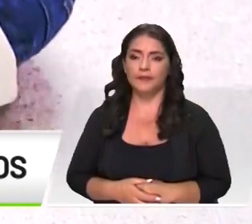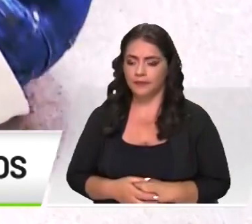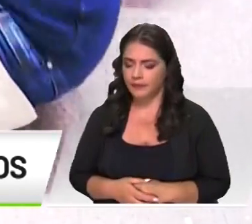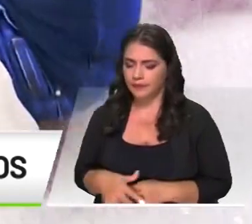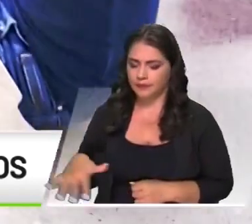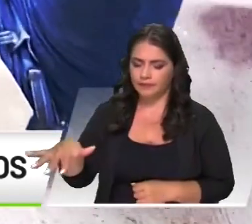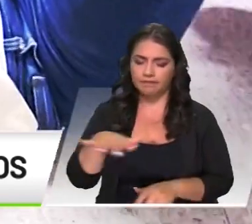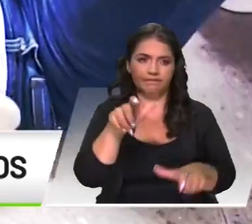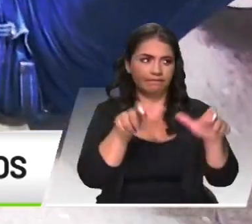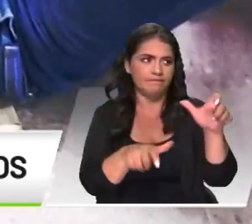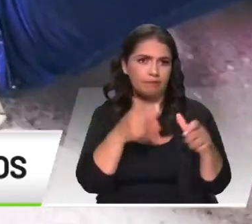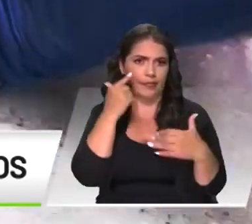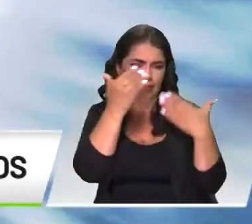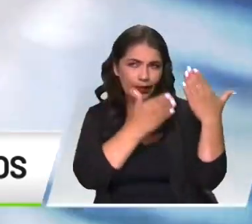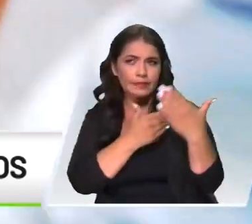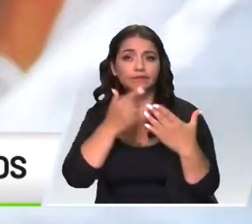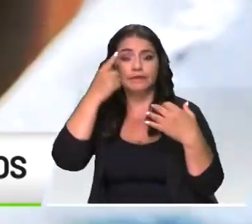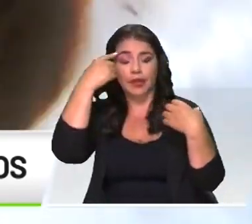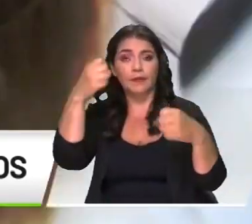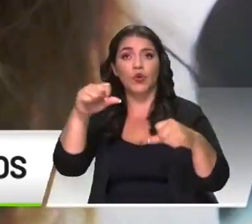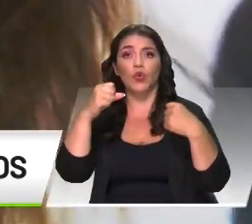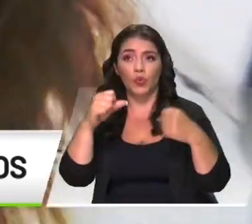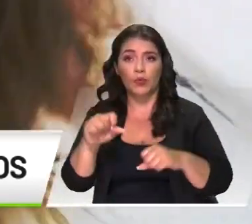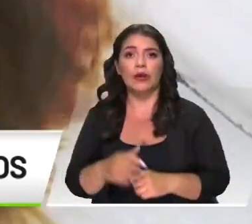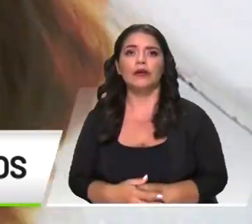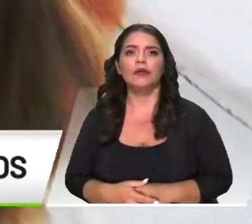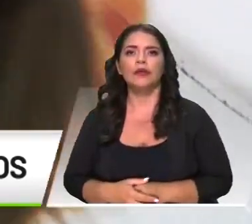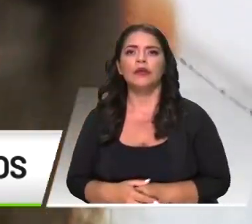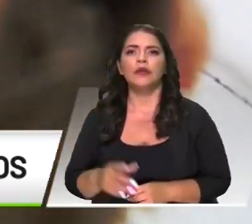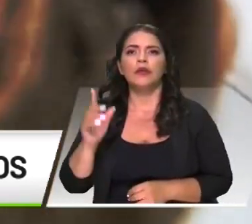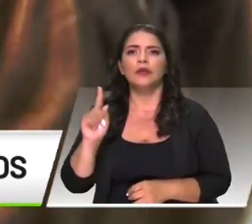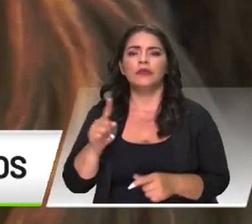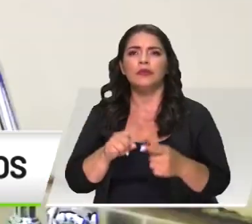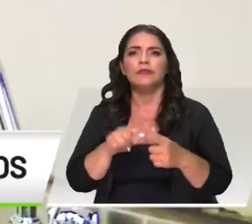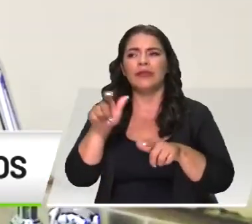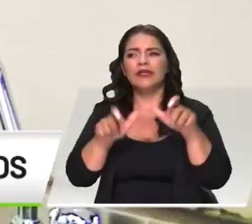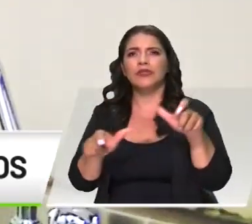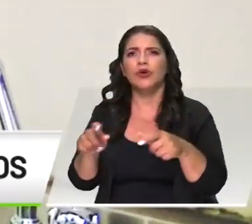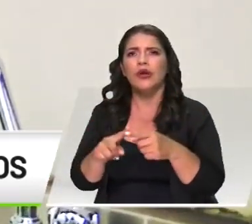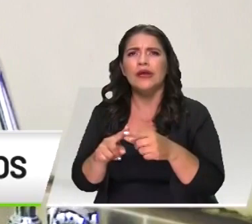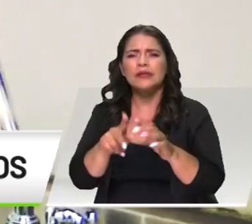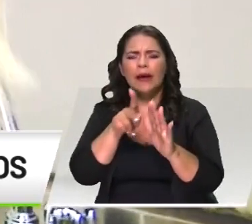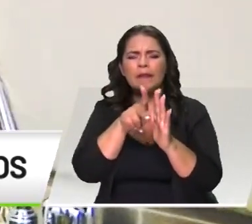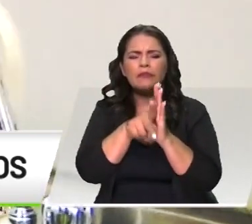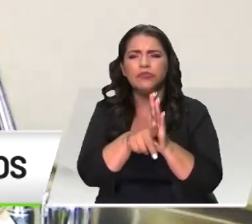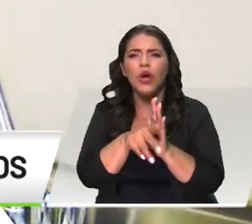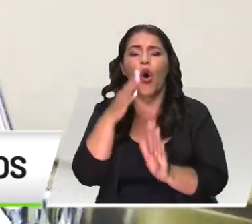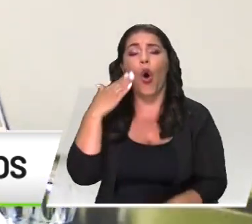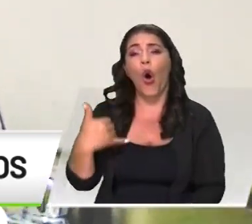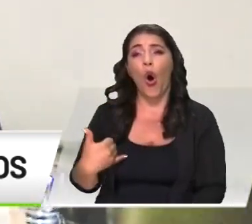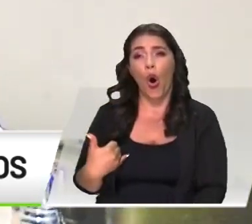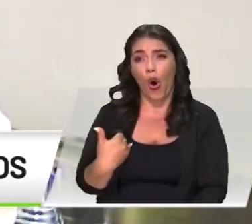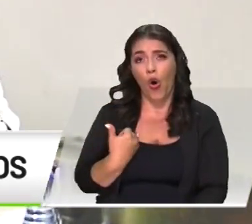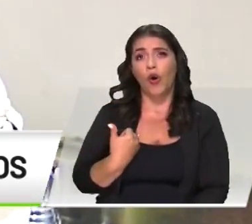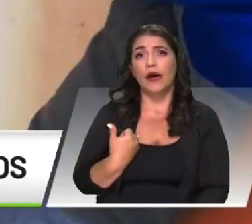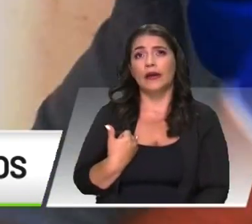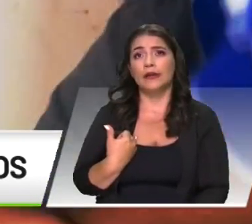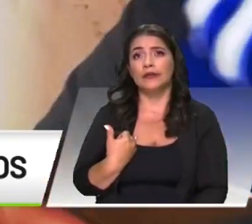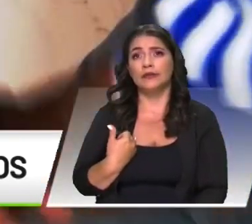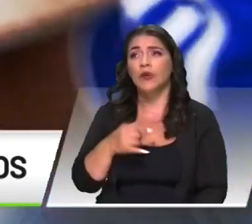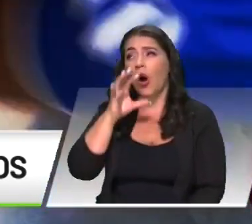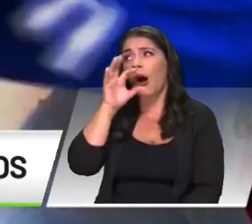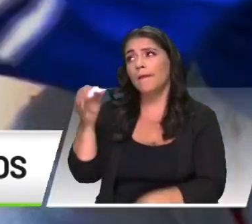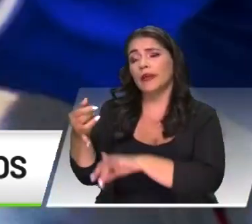la situación es preocupante principalmente porque las víctimas en su mayoría han sido mujeres jóvenes que dependen de la economía